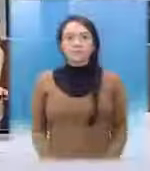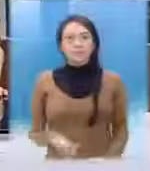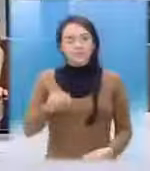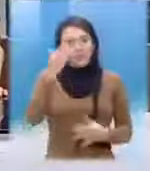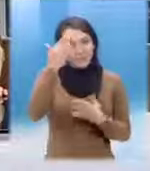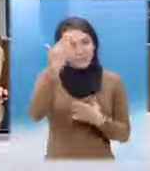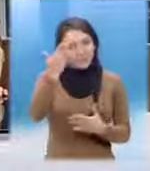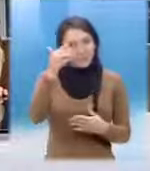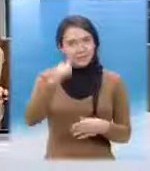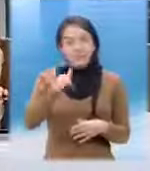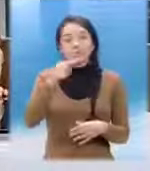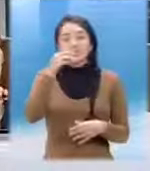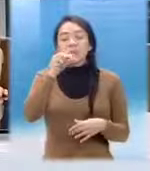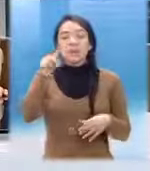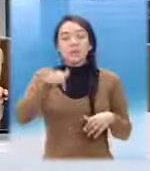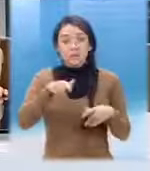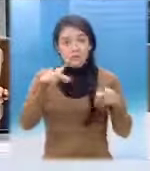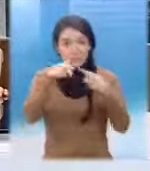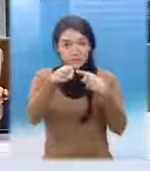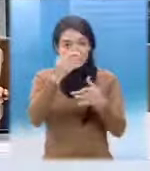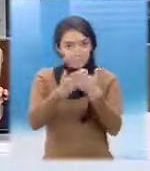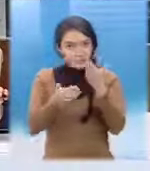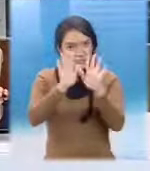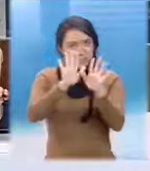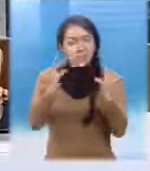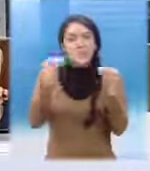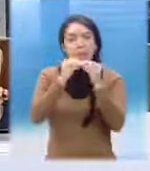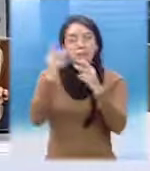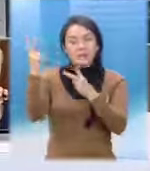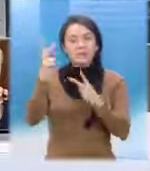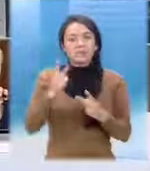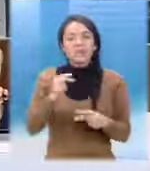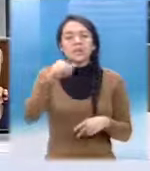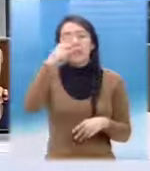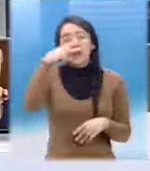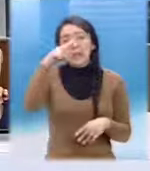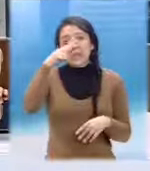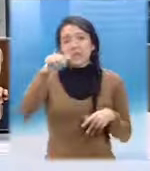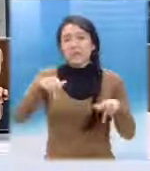Gracias, Marisol. Y es momento de la publicidad. A continuación, comerciantes de productos